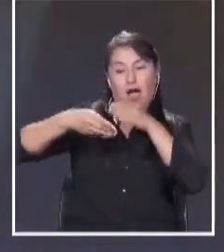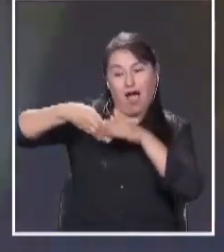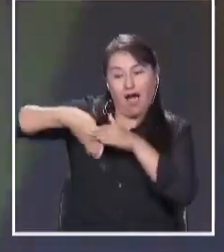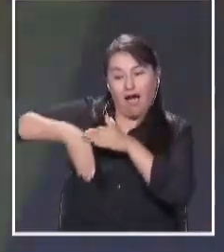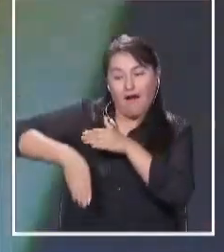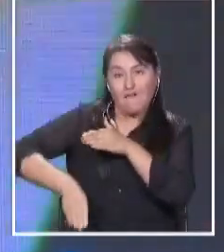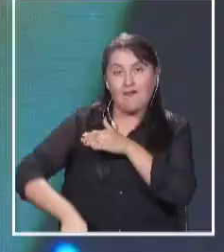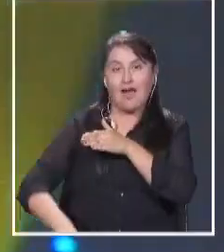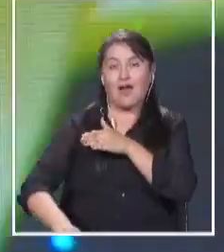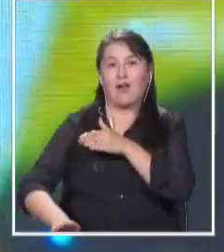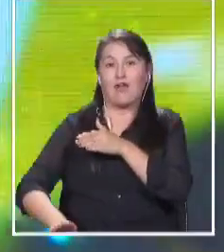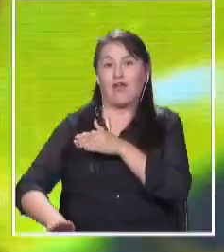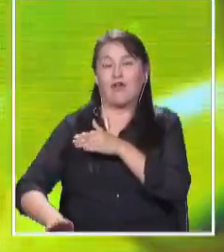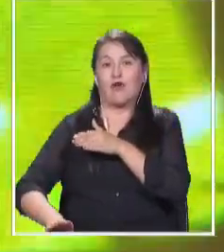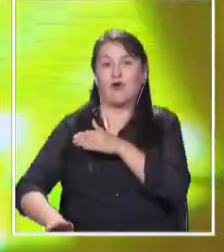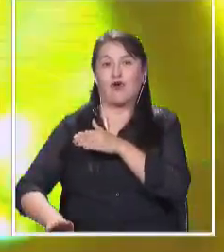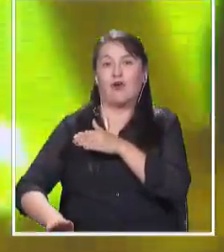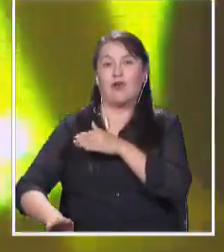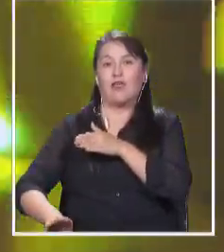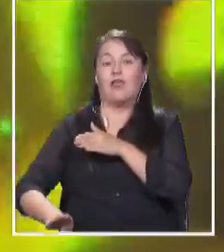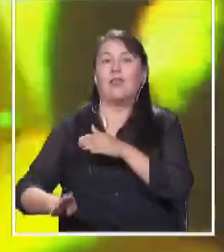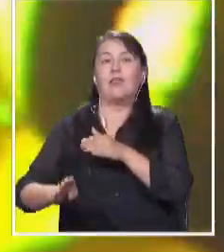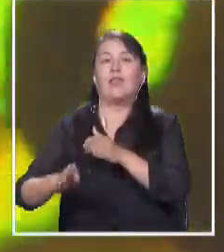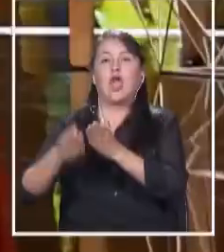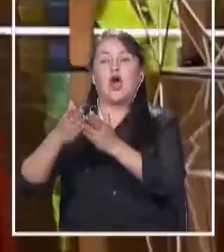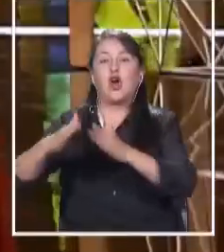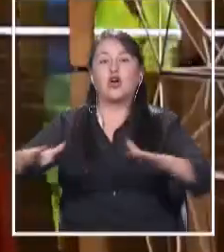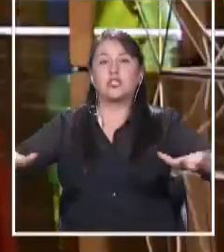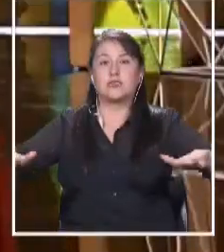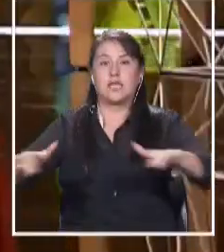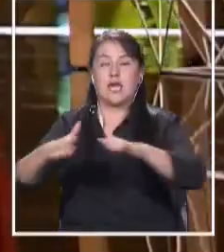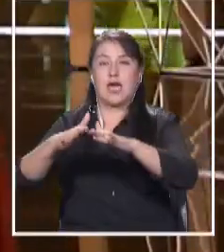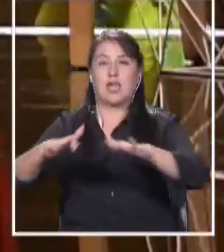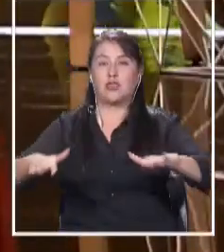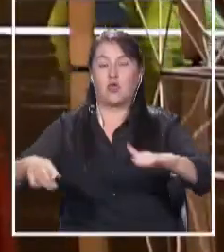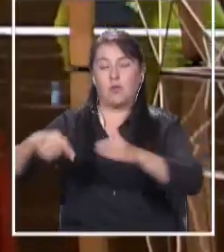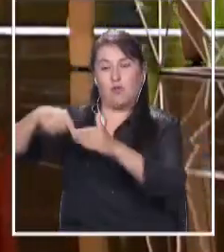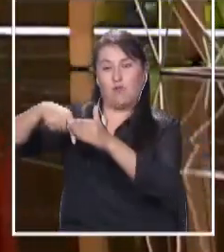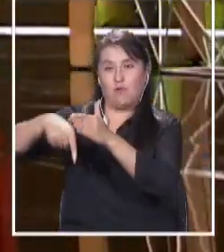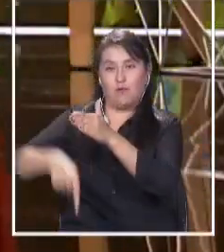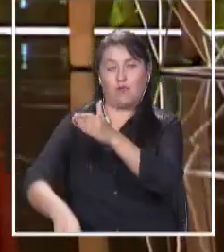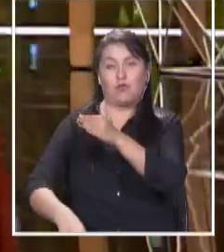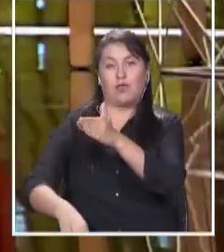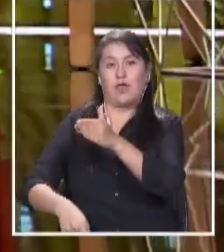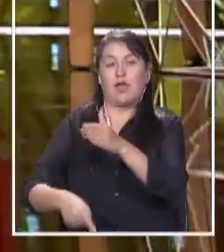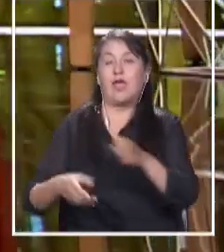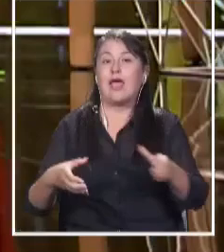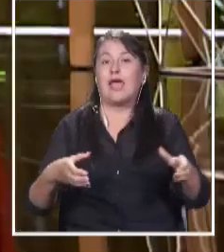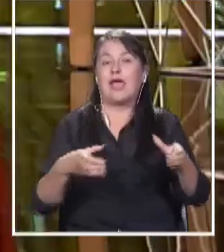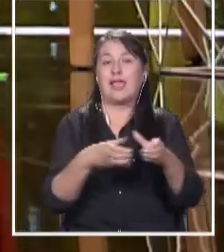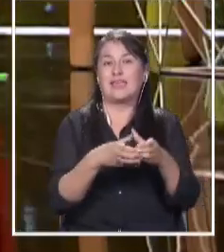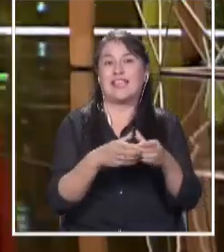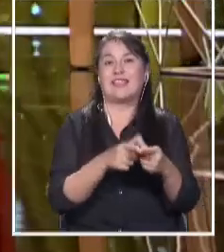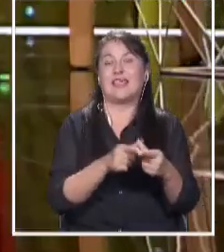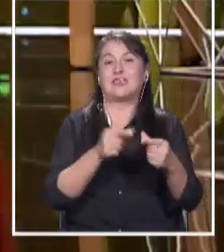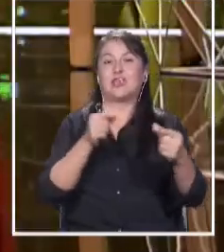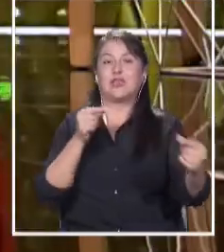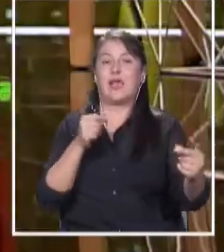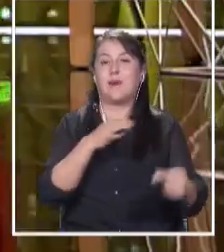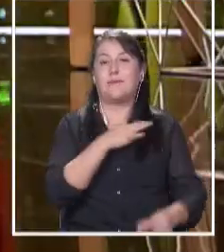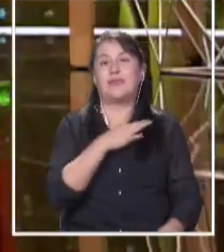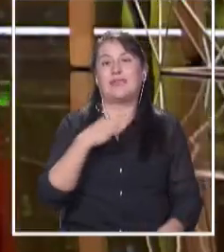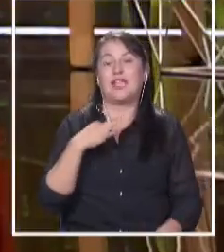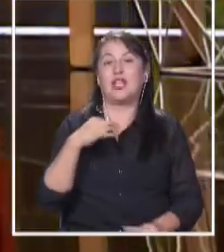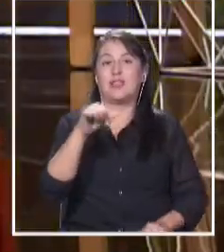interdisciplinario o integrado de océano profundo, con el apoyo de la Agencia Nacional de Investigación y Desarrollo del Ministerio de Ciencias de